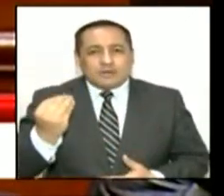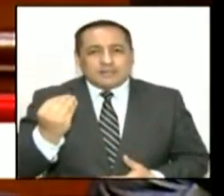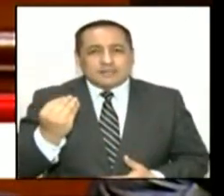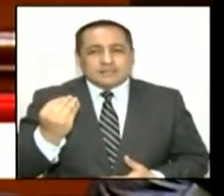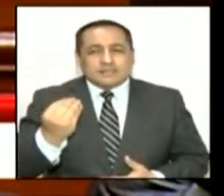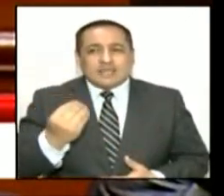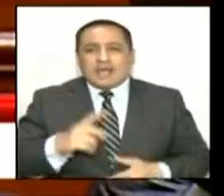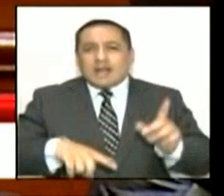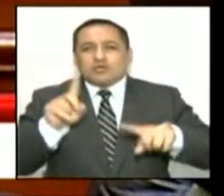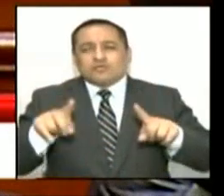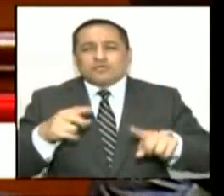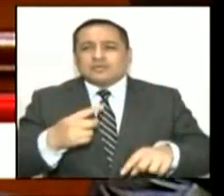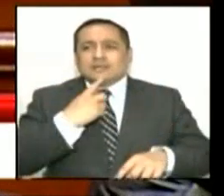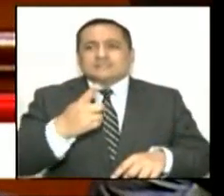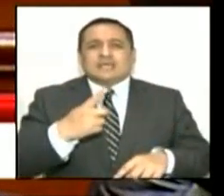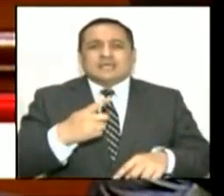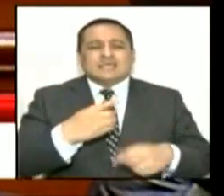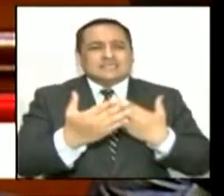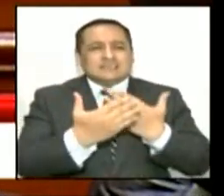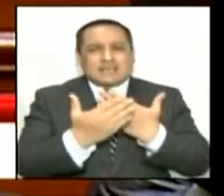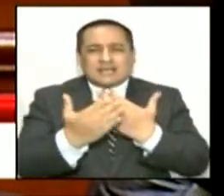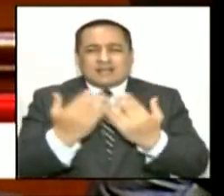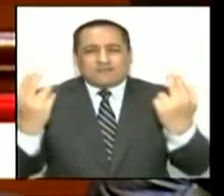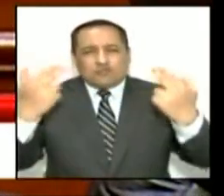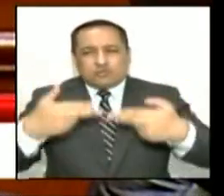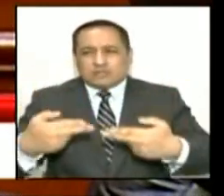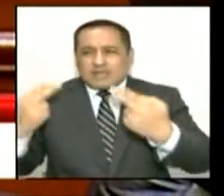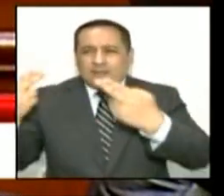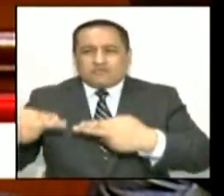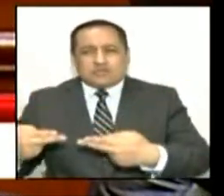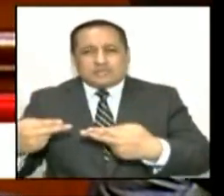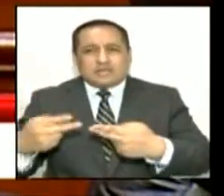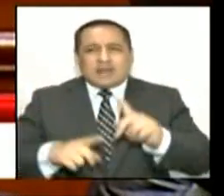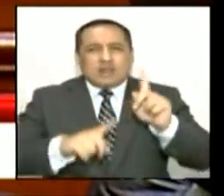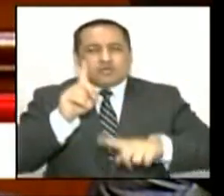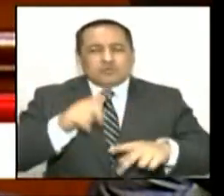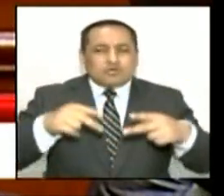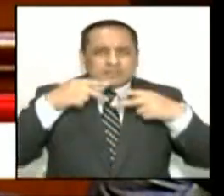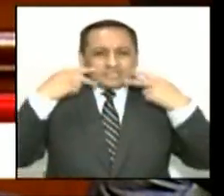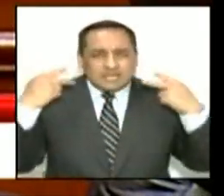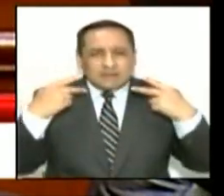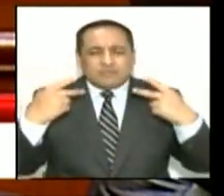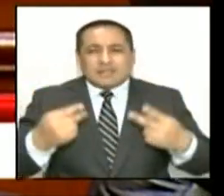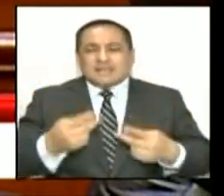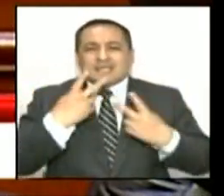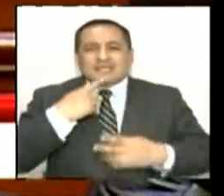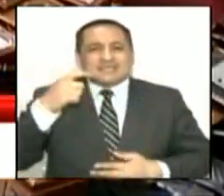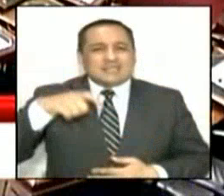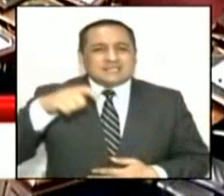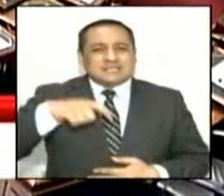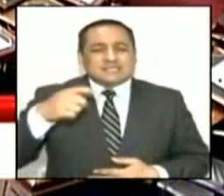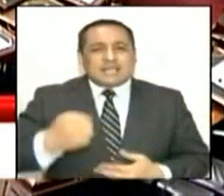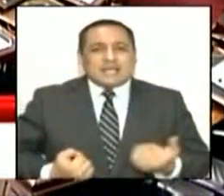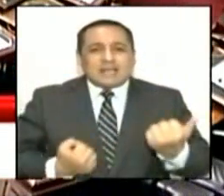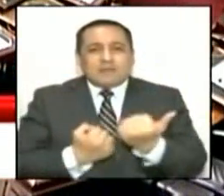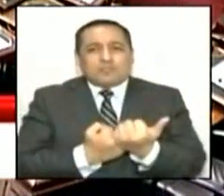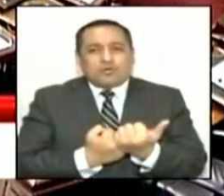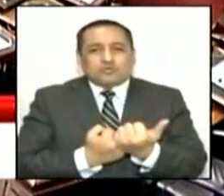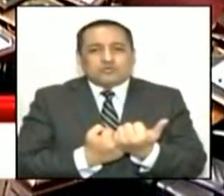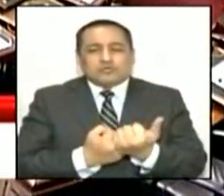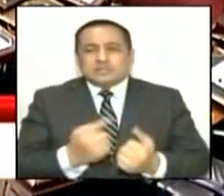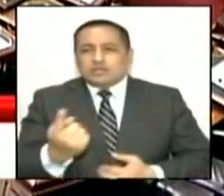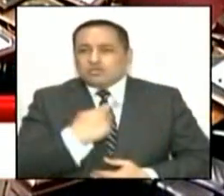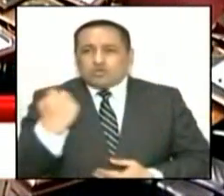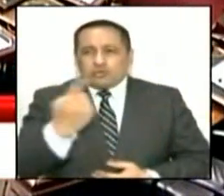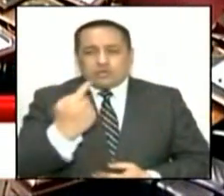que están cerca de las fronteras, en las zonas indígenas, que necesitan el apoyo del